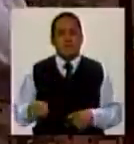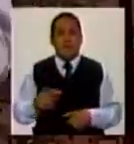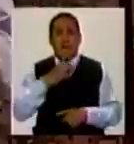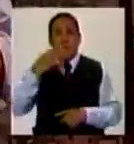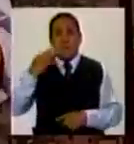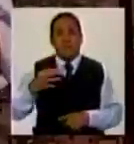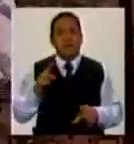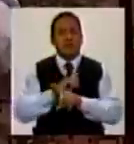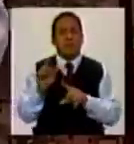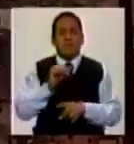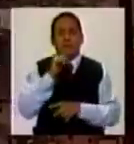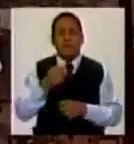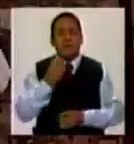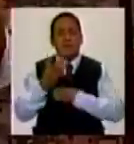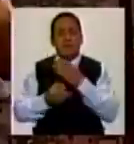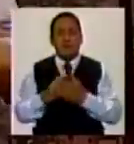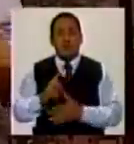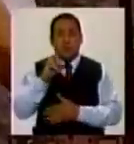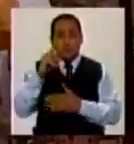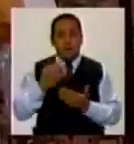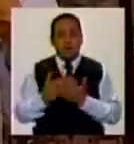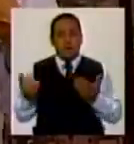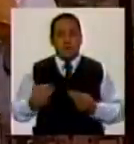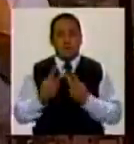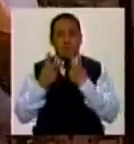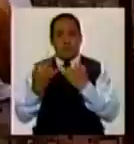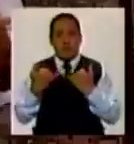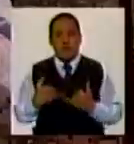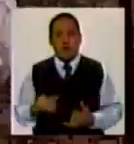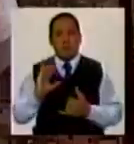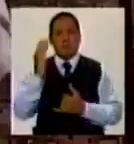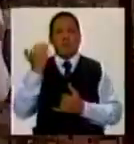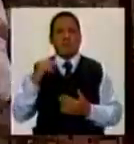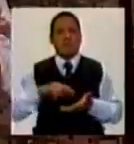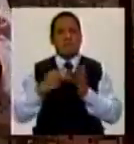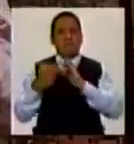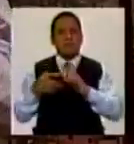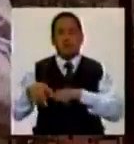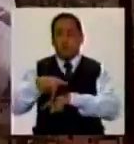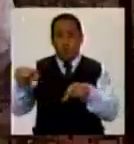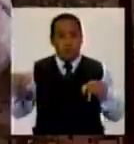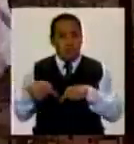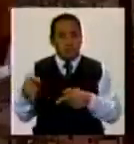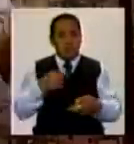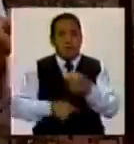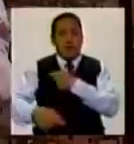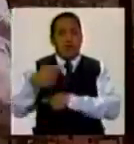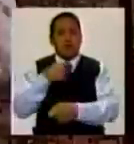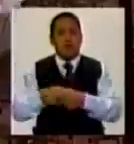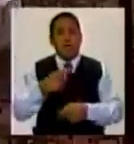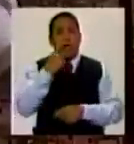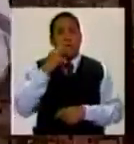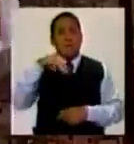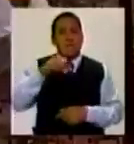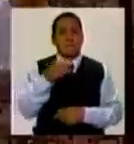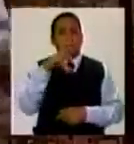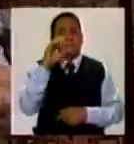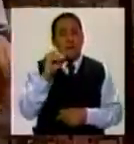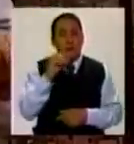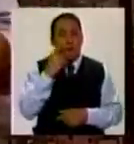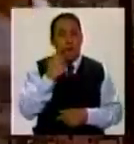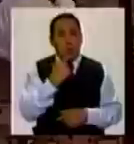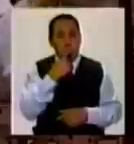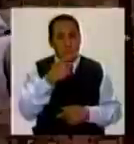y desinformación. Una de las cosas que está pasando con esta revocación es que esto es un negocio. El señor Marco Tulio Gutiérrez ha hecho un negocio de la